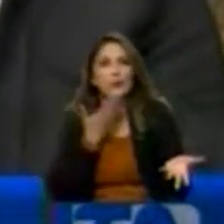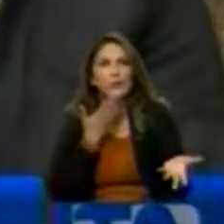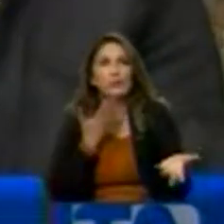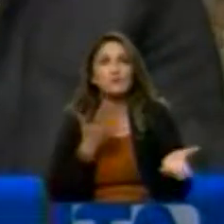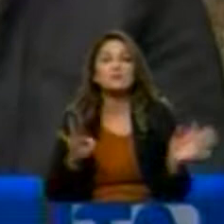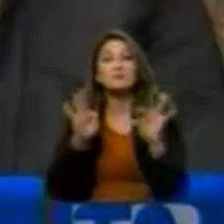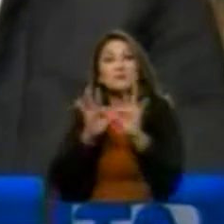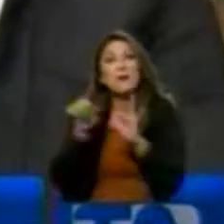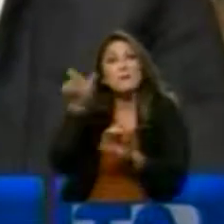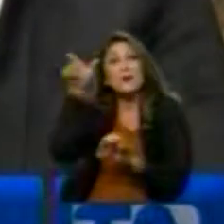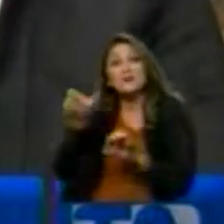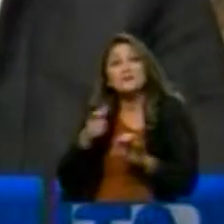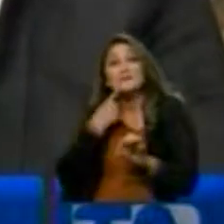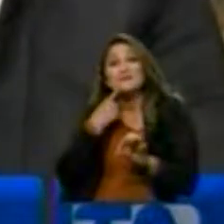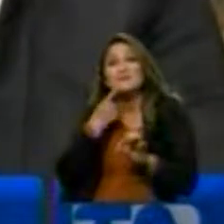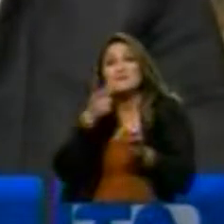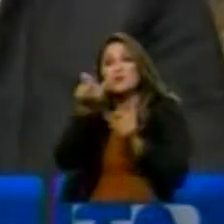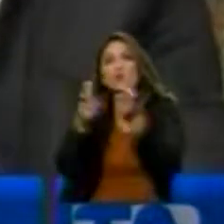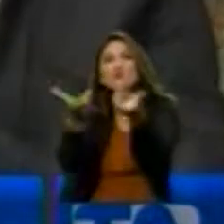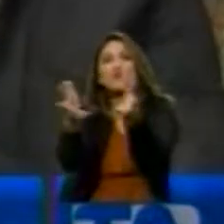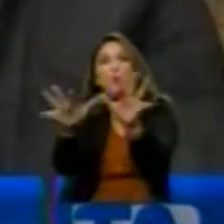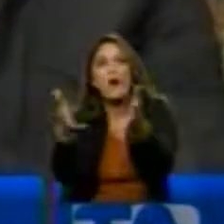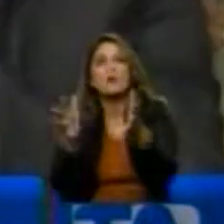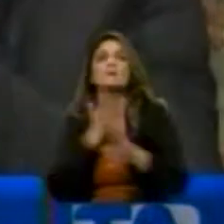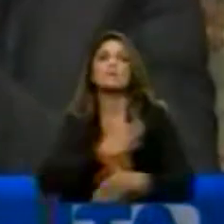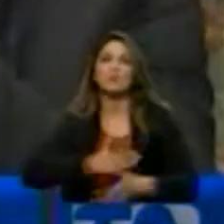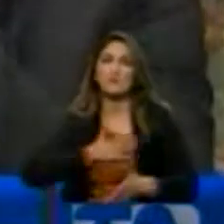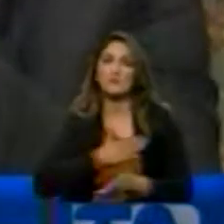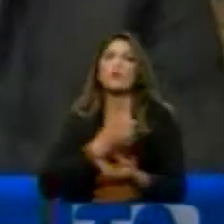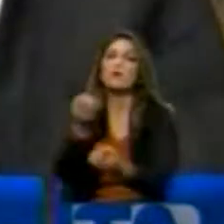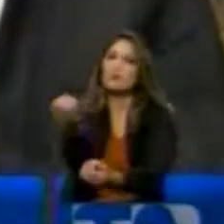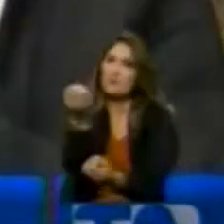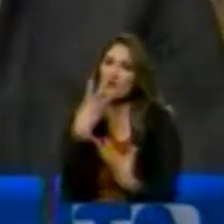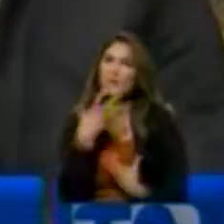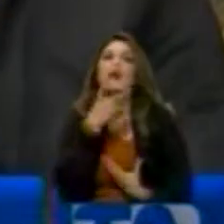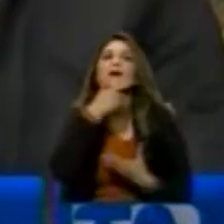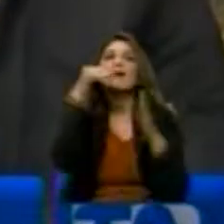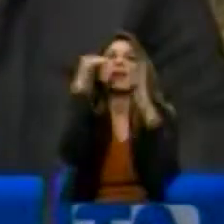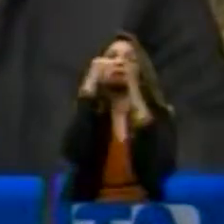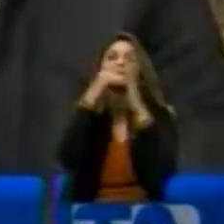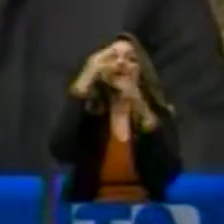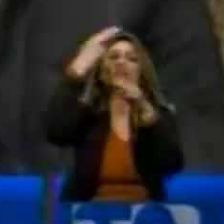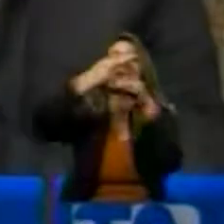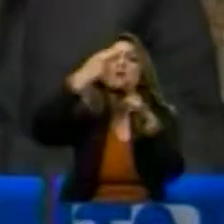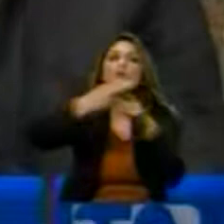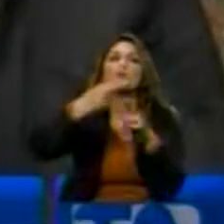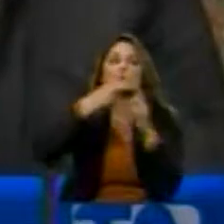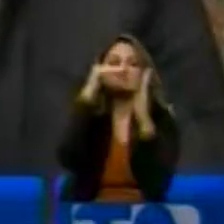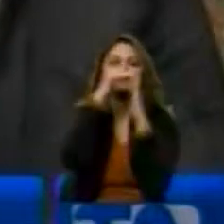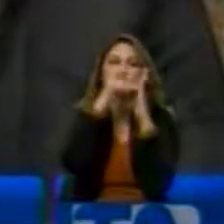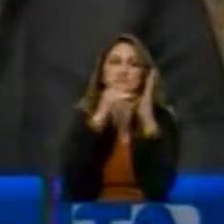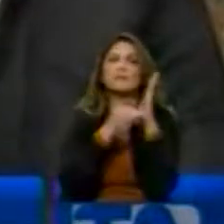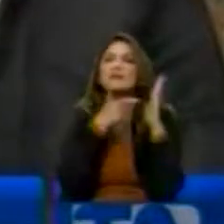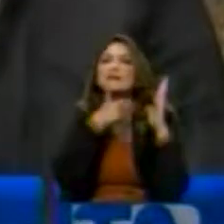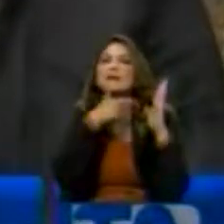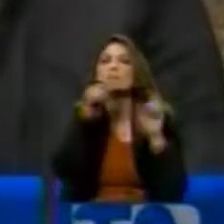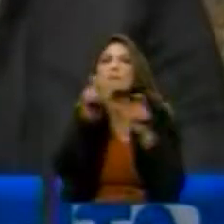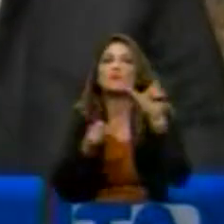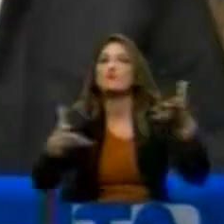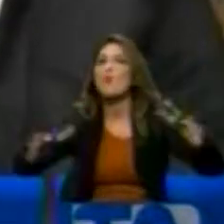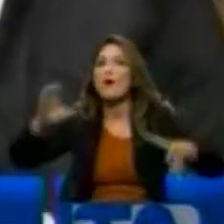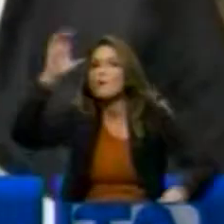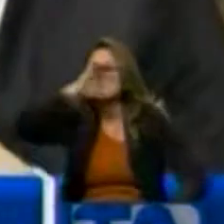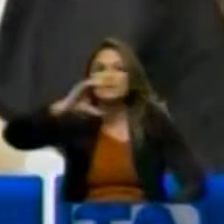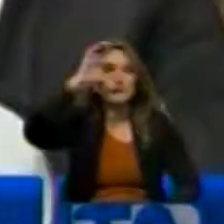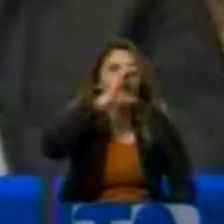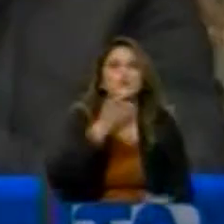sociedad, hable de personas desaparecidas, por favor que nos digan cuál es la lista de los nombres. ¿Cuáles son los nombres de las personas